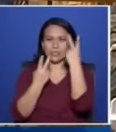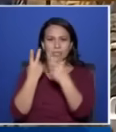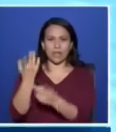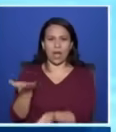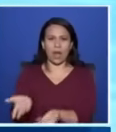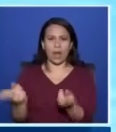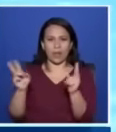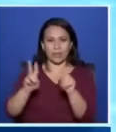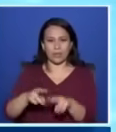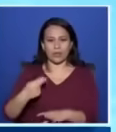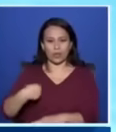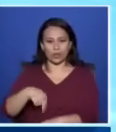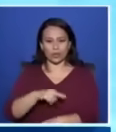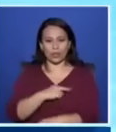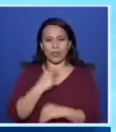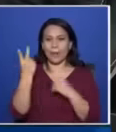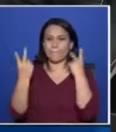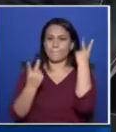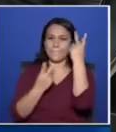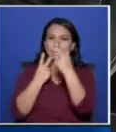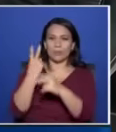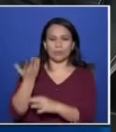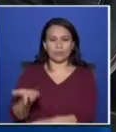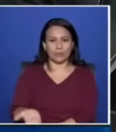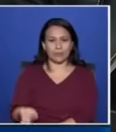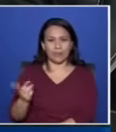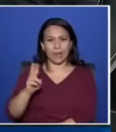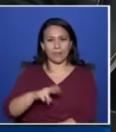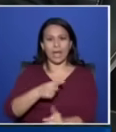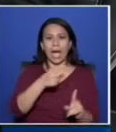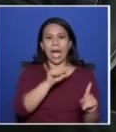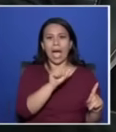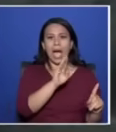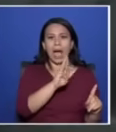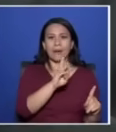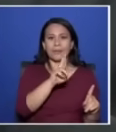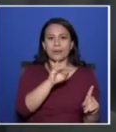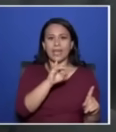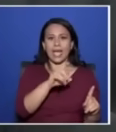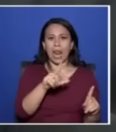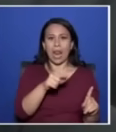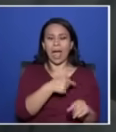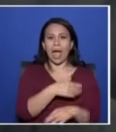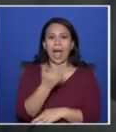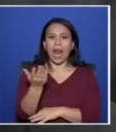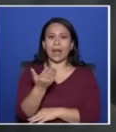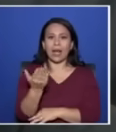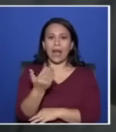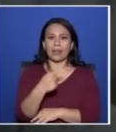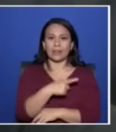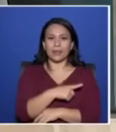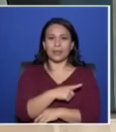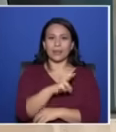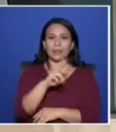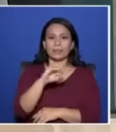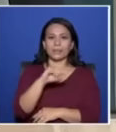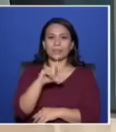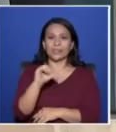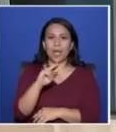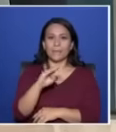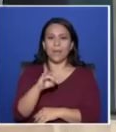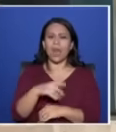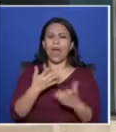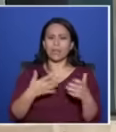nosotros vivimos del turismo. Por su parte, Gabriel Valladares, alcalde de General Villa Mil Playas, indicó que habrá eventos por